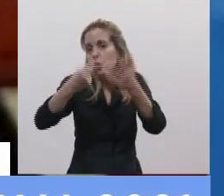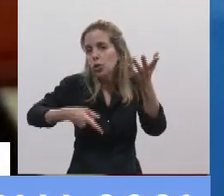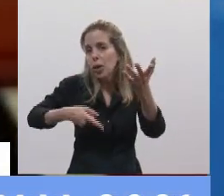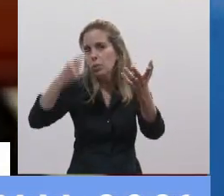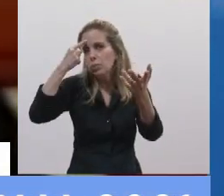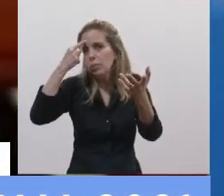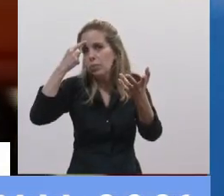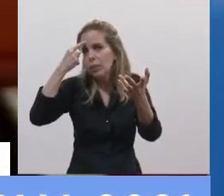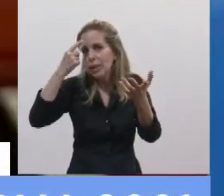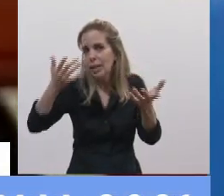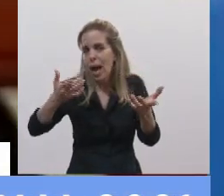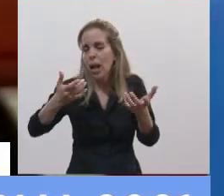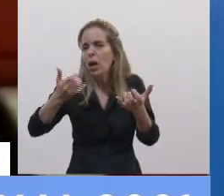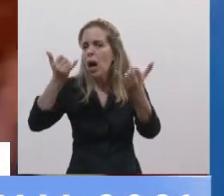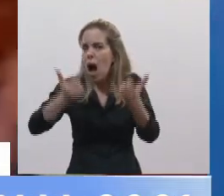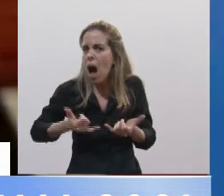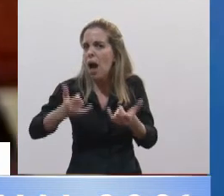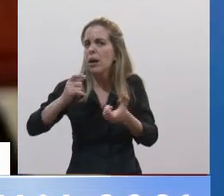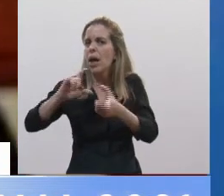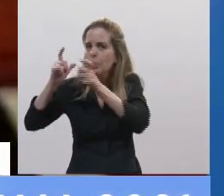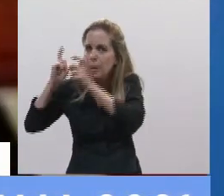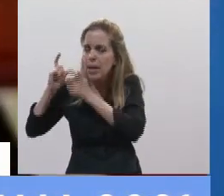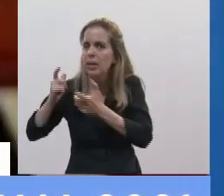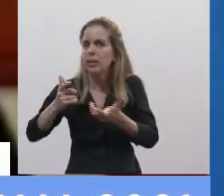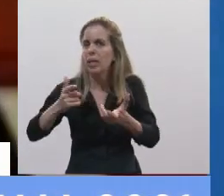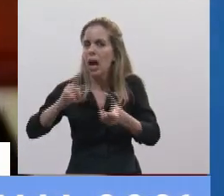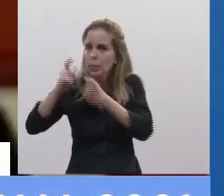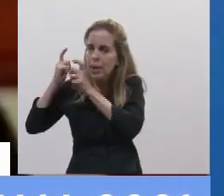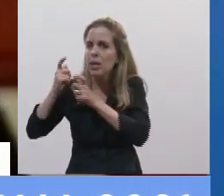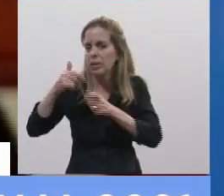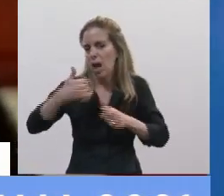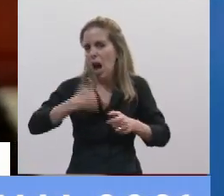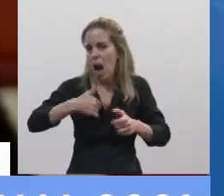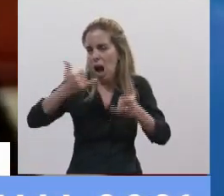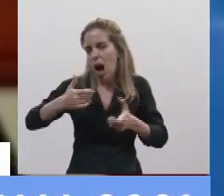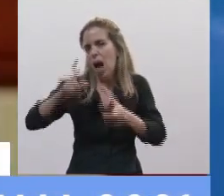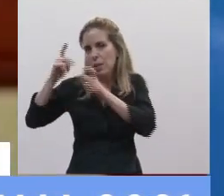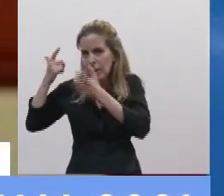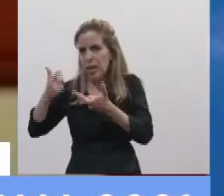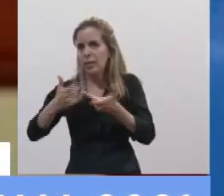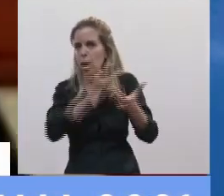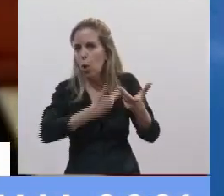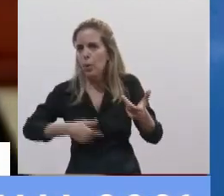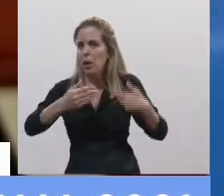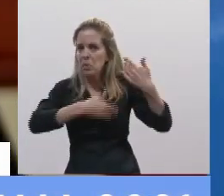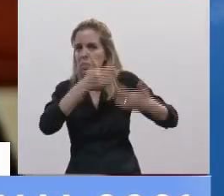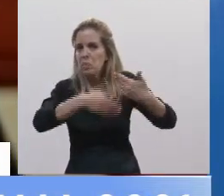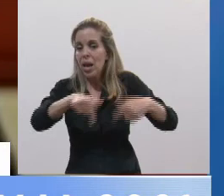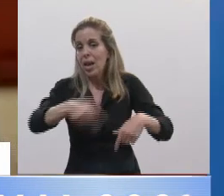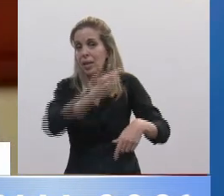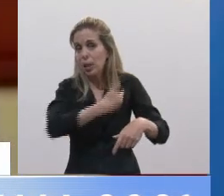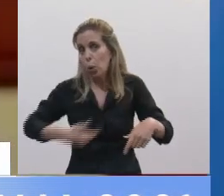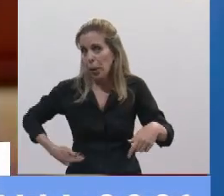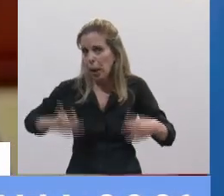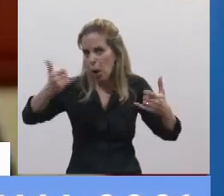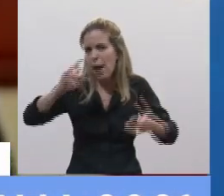de que, teniendo tanta experiencia, marcándola siempre a la experiencia, habiendo tenido este año de gobierno y